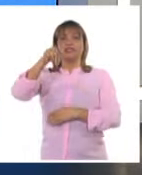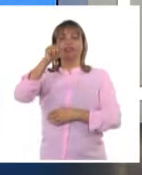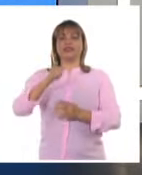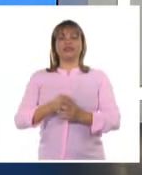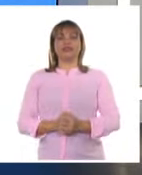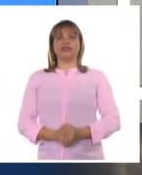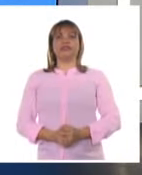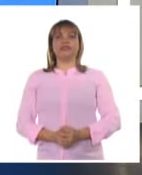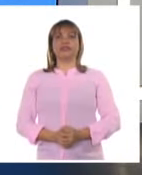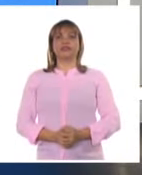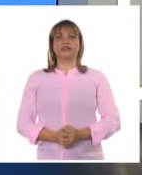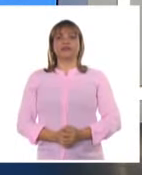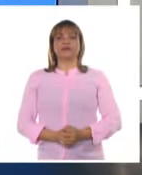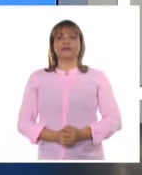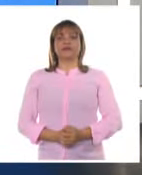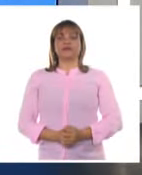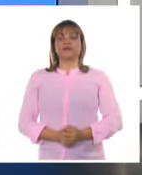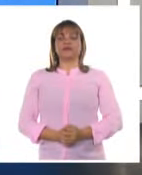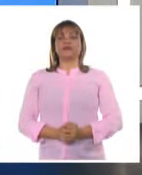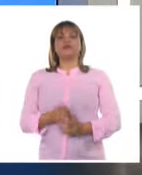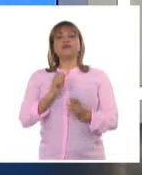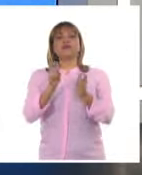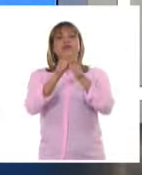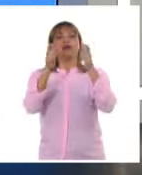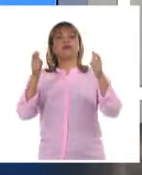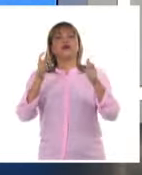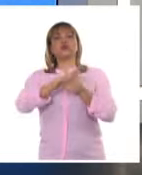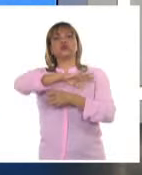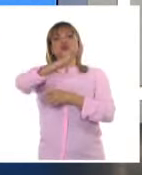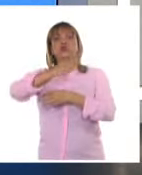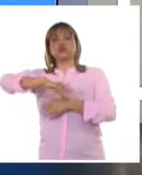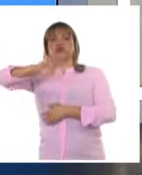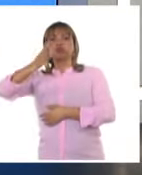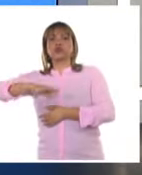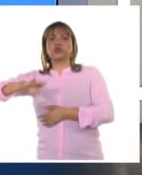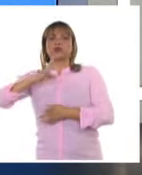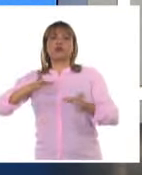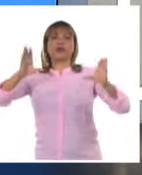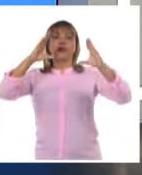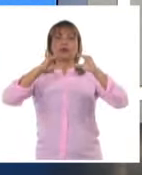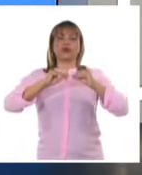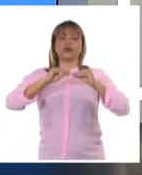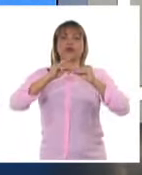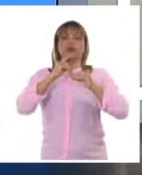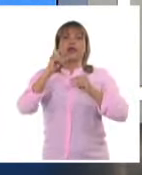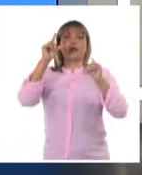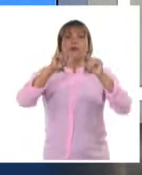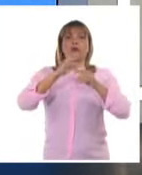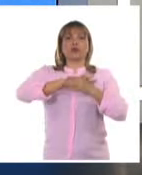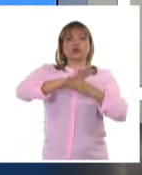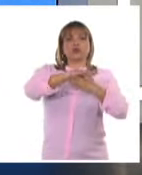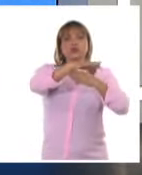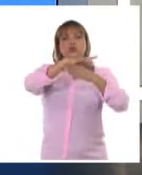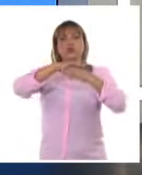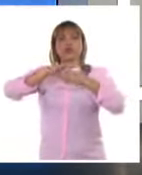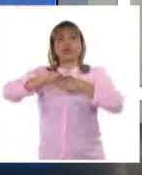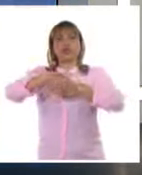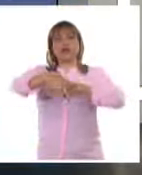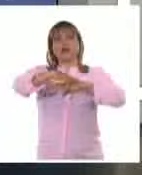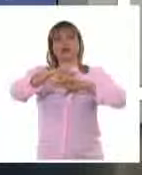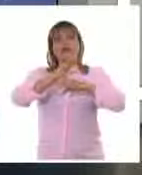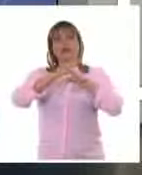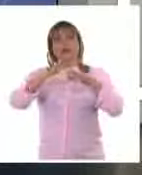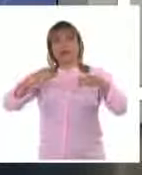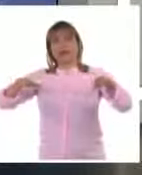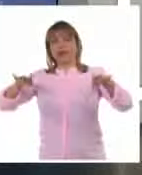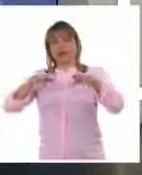costa norte del occidente, incrementándose a marejadas durante la noche. Habrá poco oleaje en ambas costas de la región oriental y mar tranquila en el resto